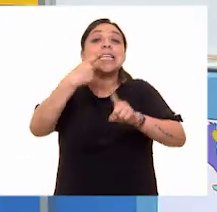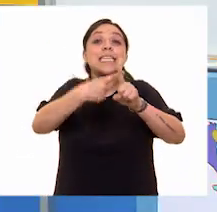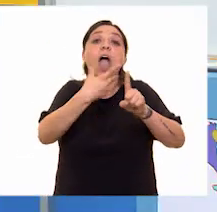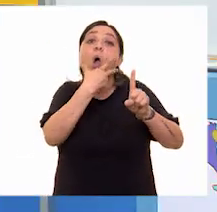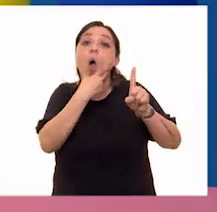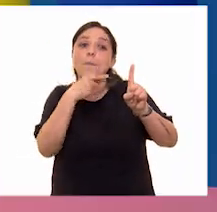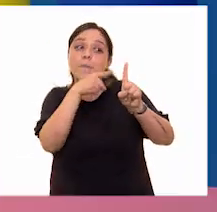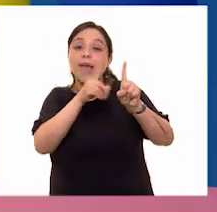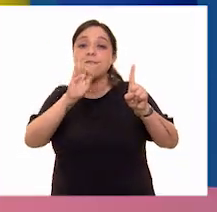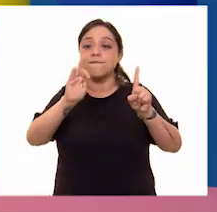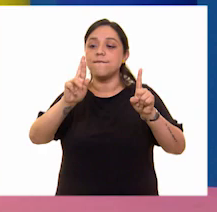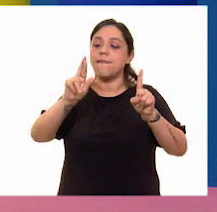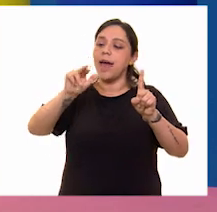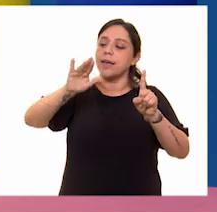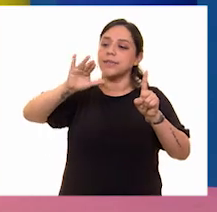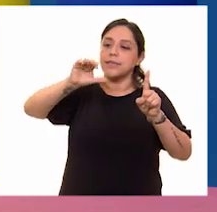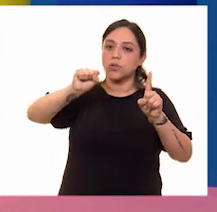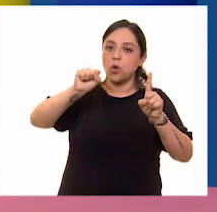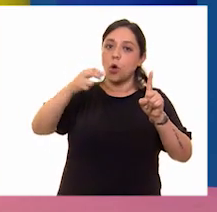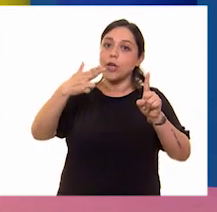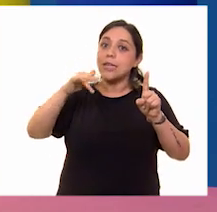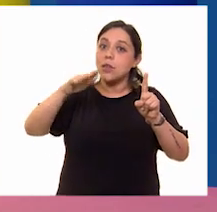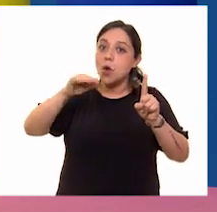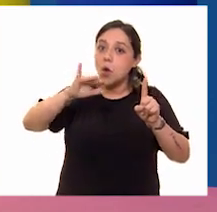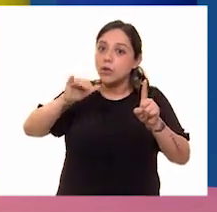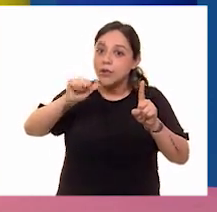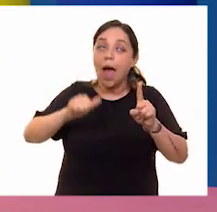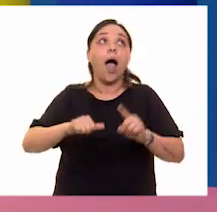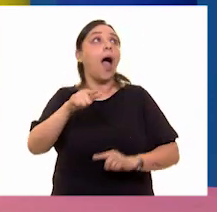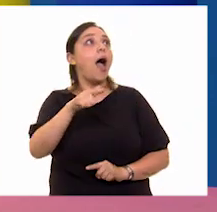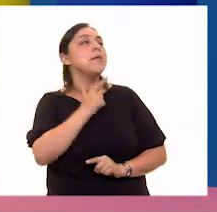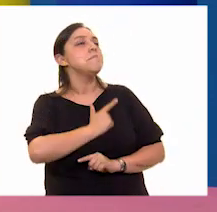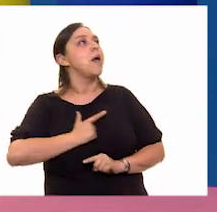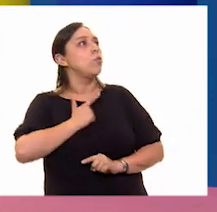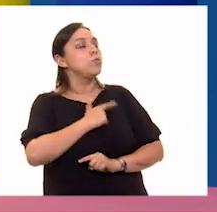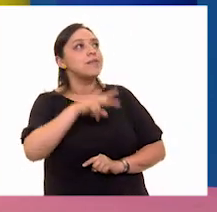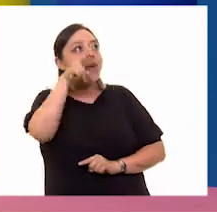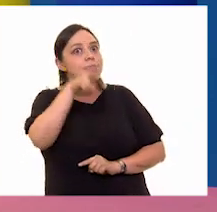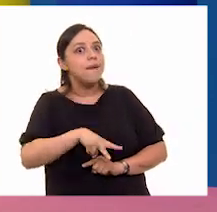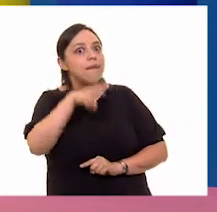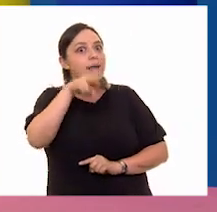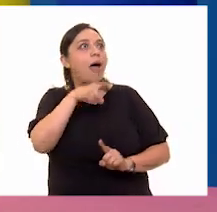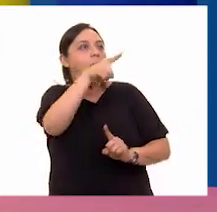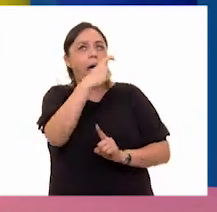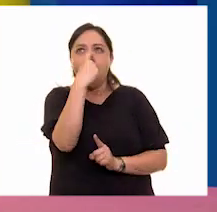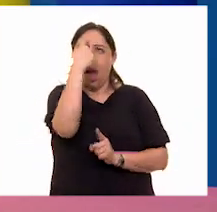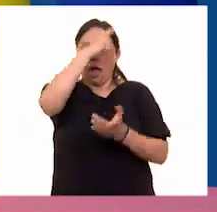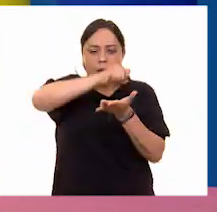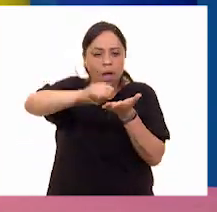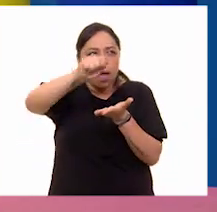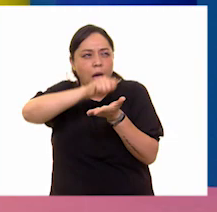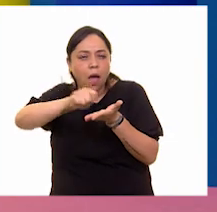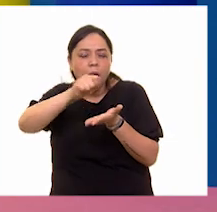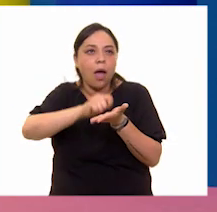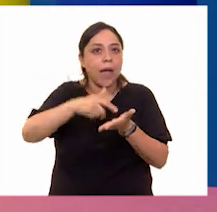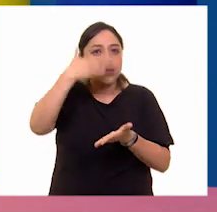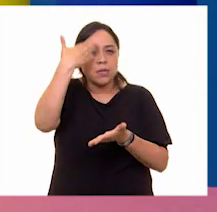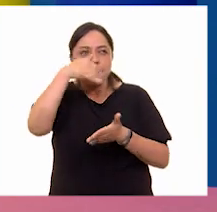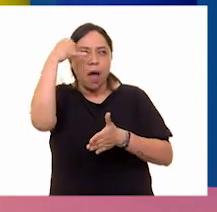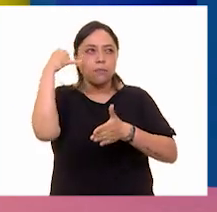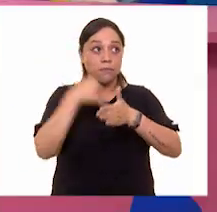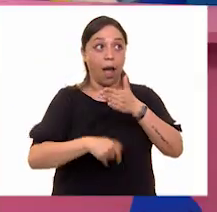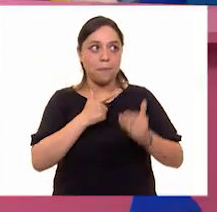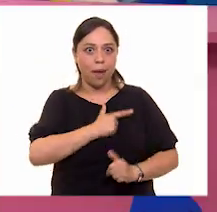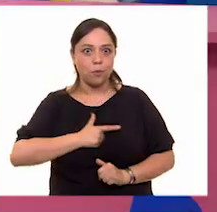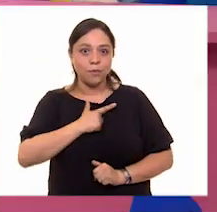Hinojosa. ¡No! ¡Wow! ¿De verdad? Me gusta muchísimo saber sobre este autor y sus obras. Y a